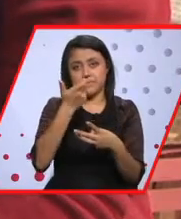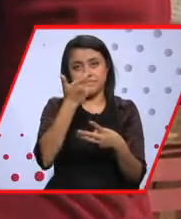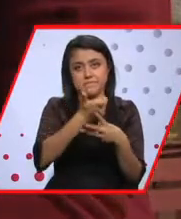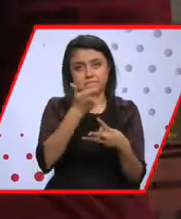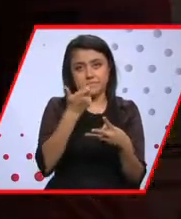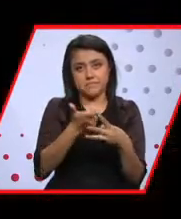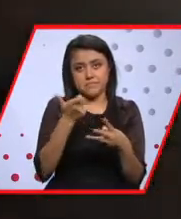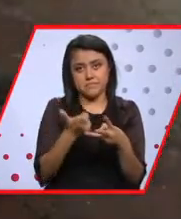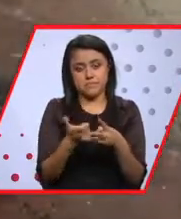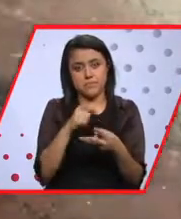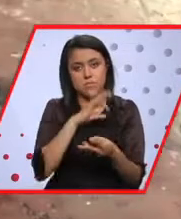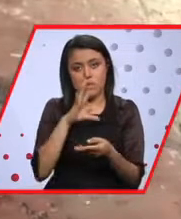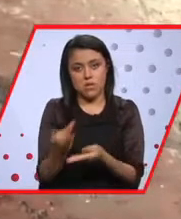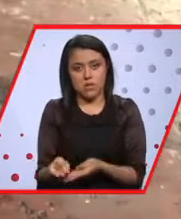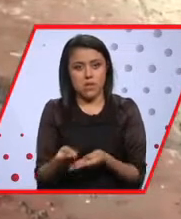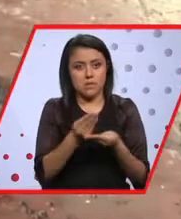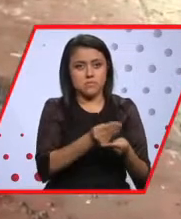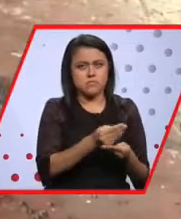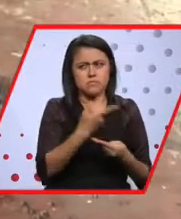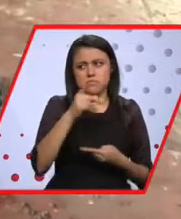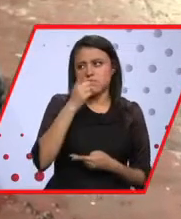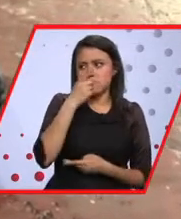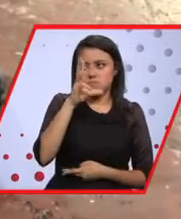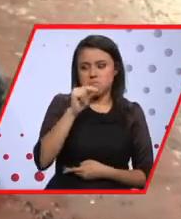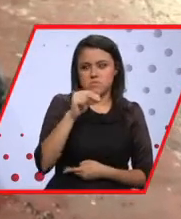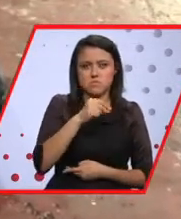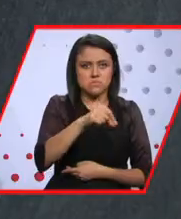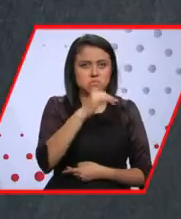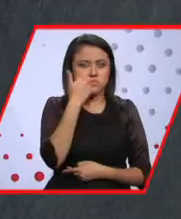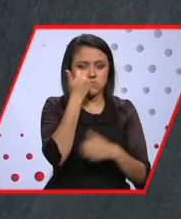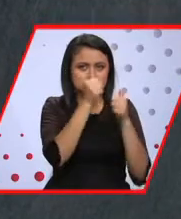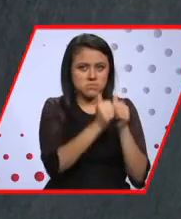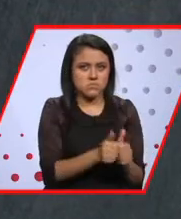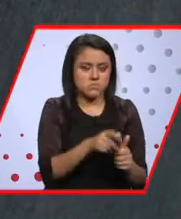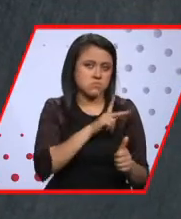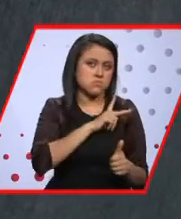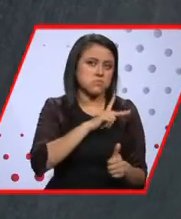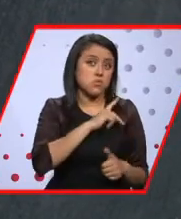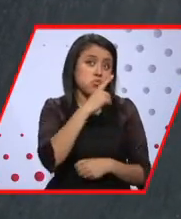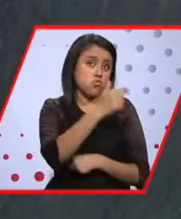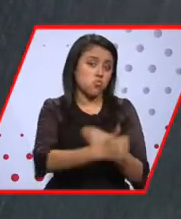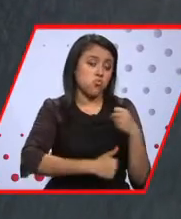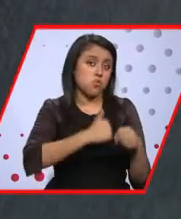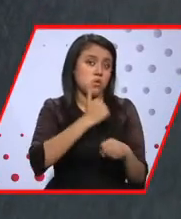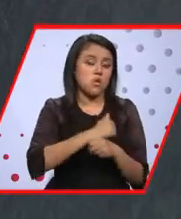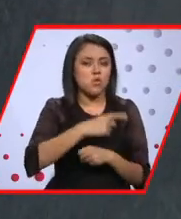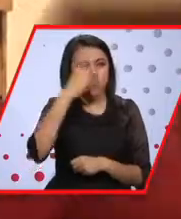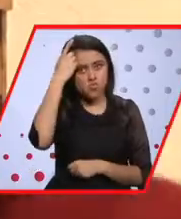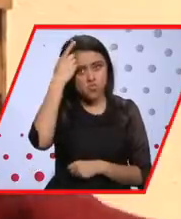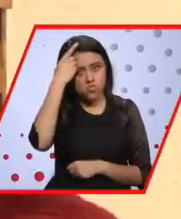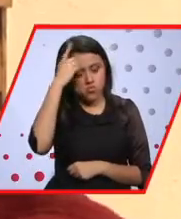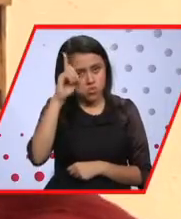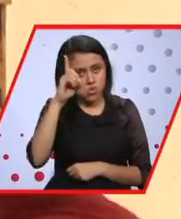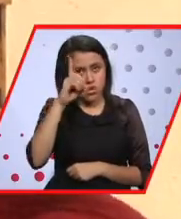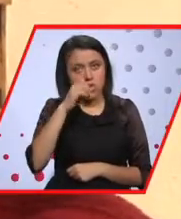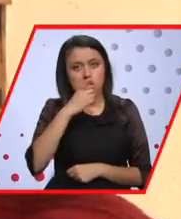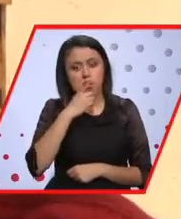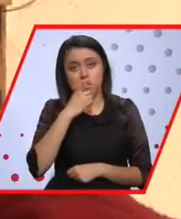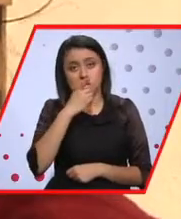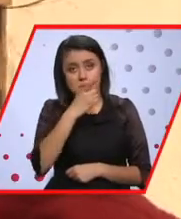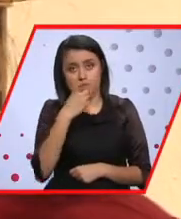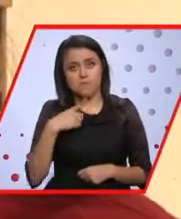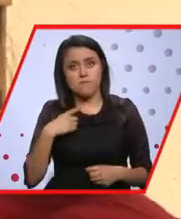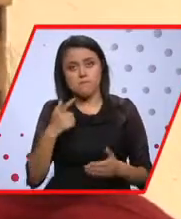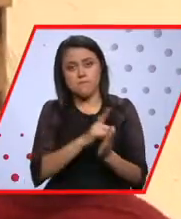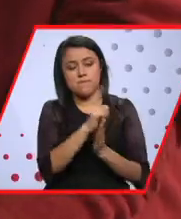incluyendo el depósito. Al rehusarse a desalojar el domicilio que les pertenecía por un año, la dueña de la vivienda decide actuar por la